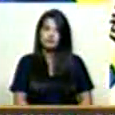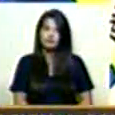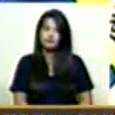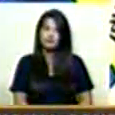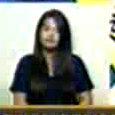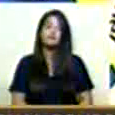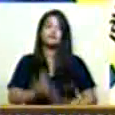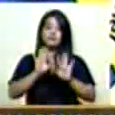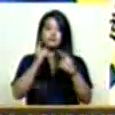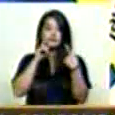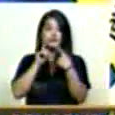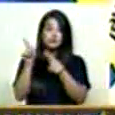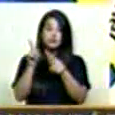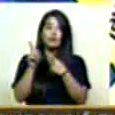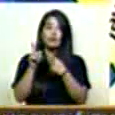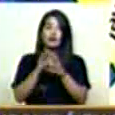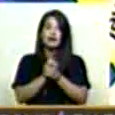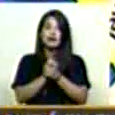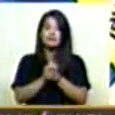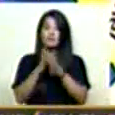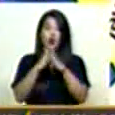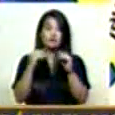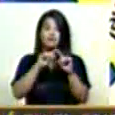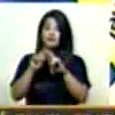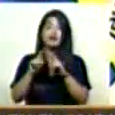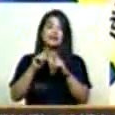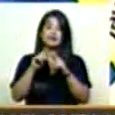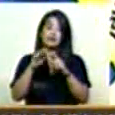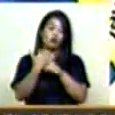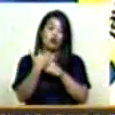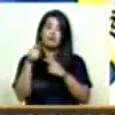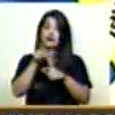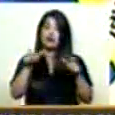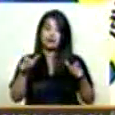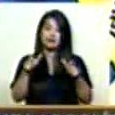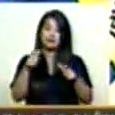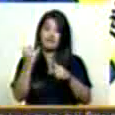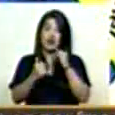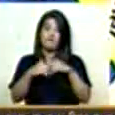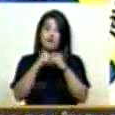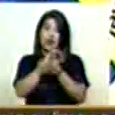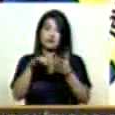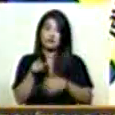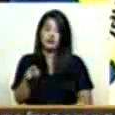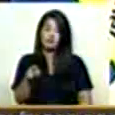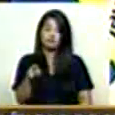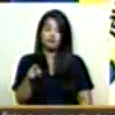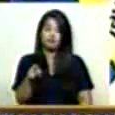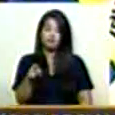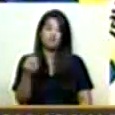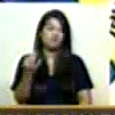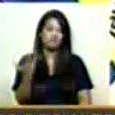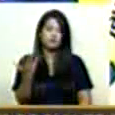los actos cometidos con estos elementos generadores de violencia califica la